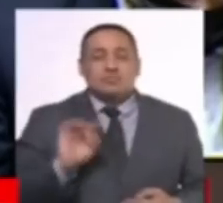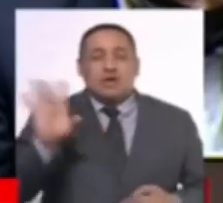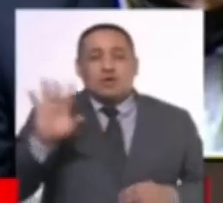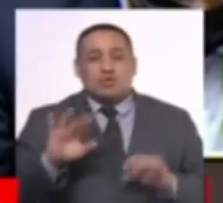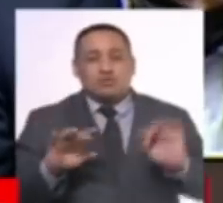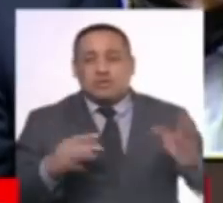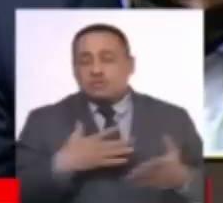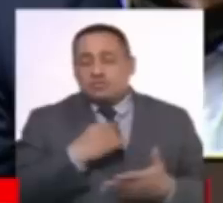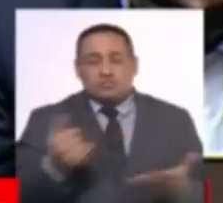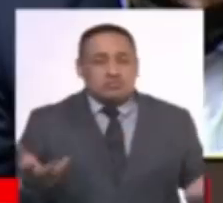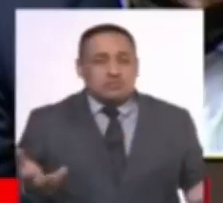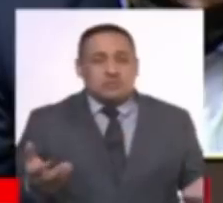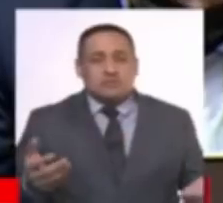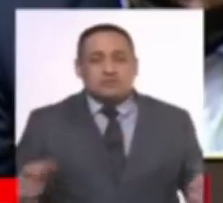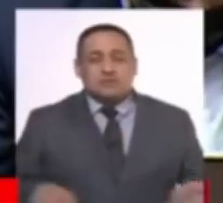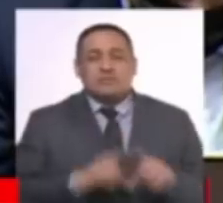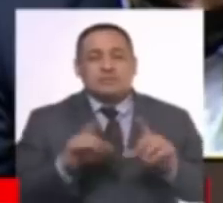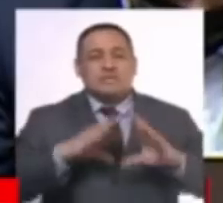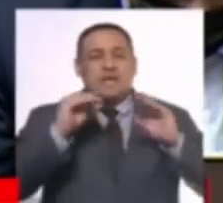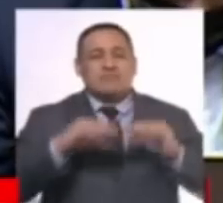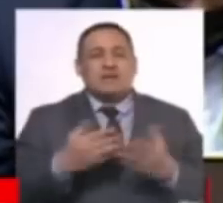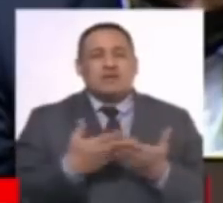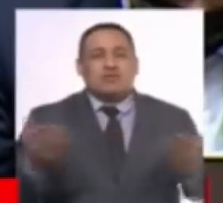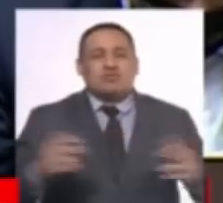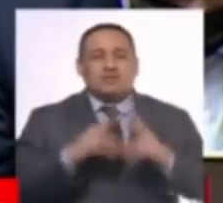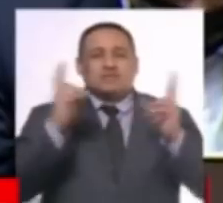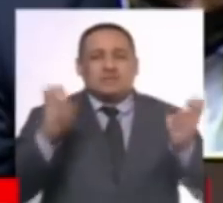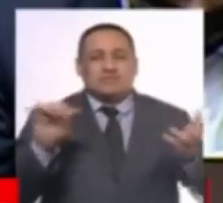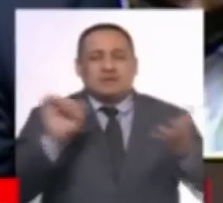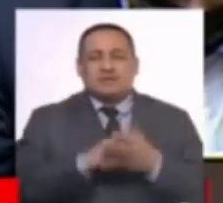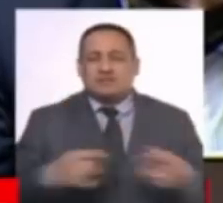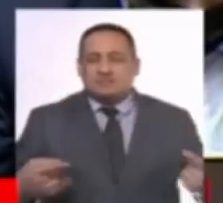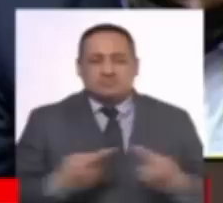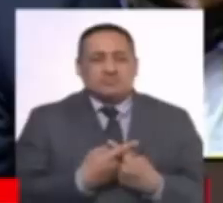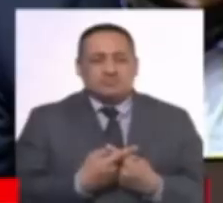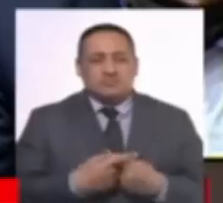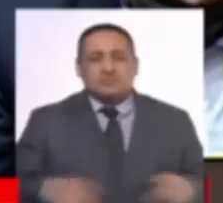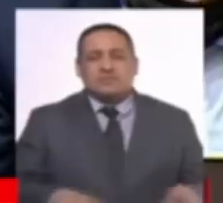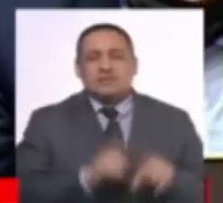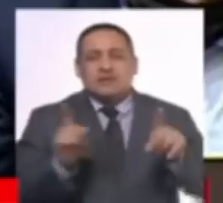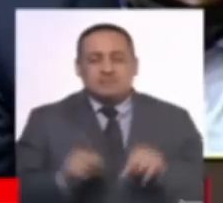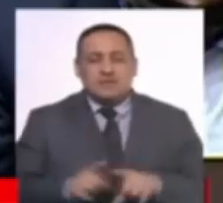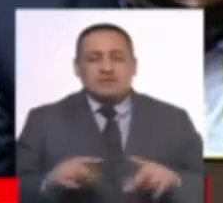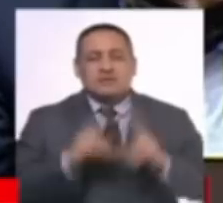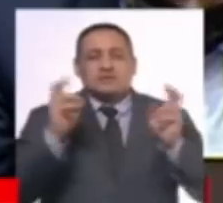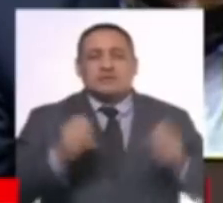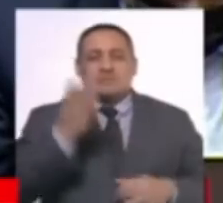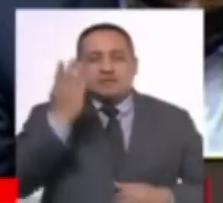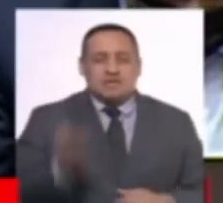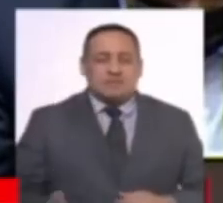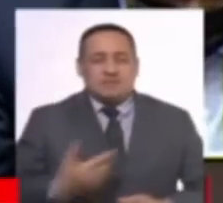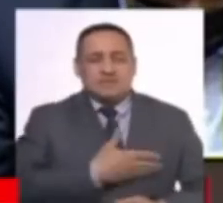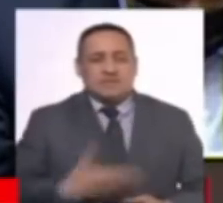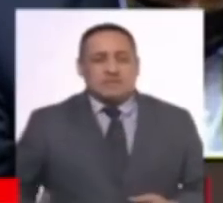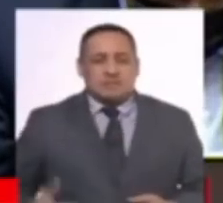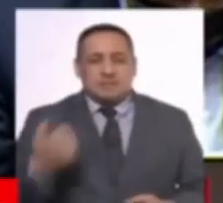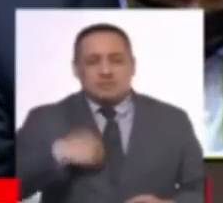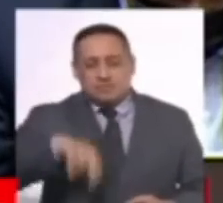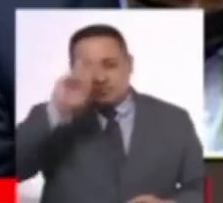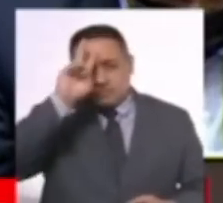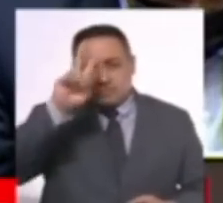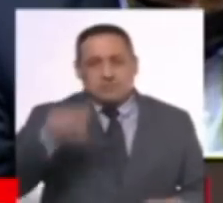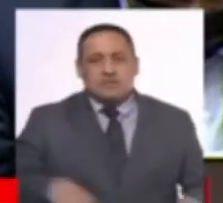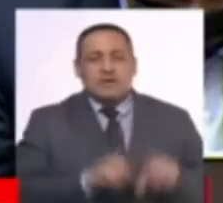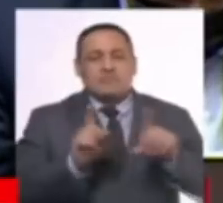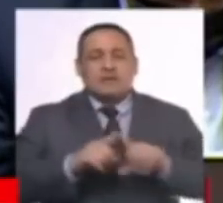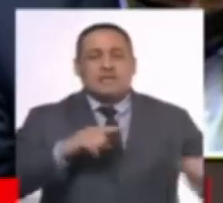que no nos gusta o se refiere a temas con los que discrepamos, esa es prerrogativa del señor presidente de la República.